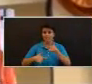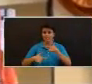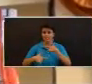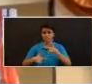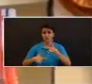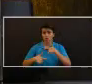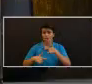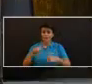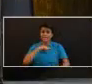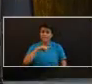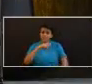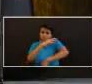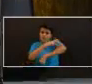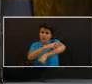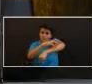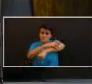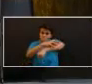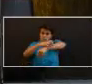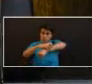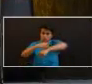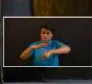estando leprosos, teniendo